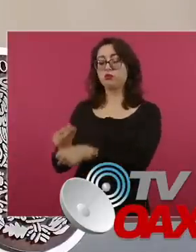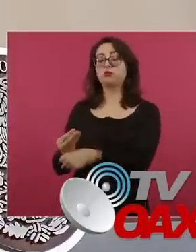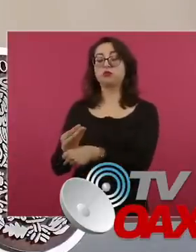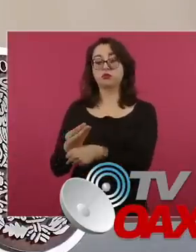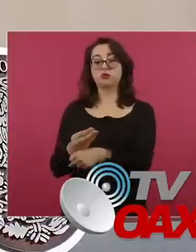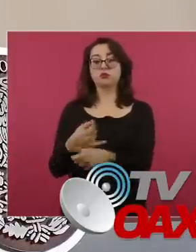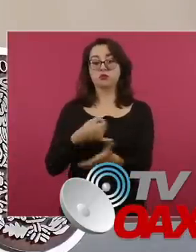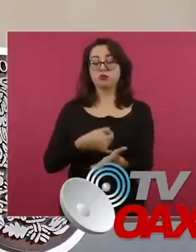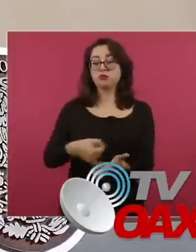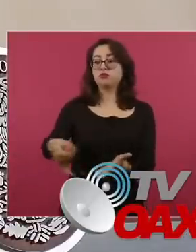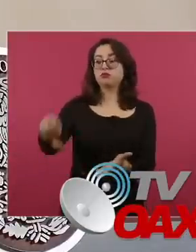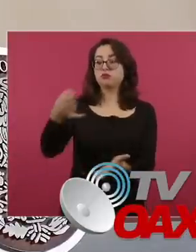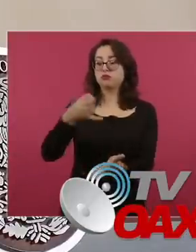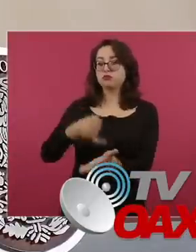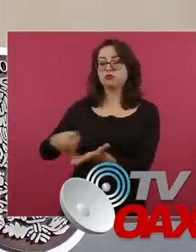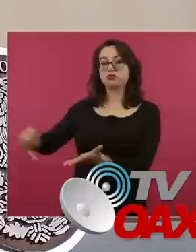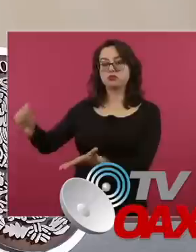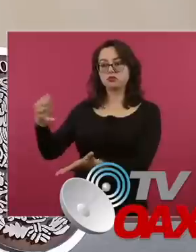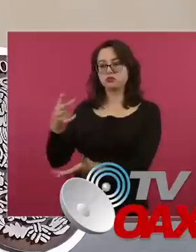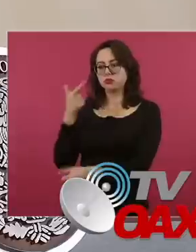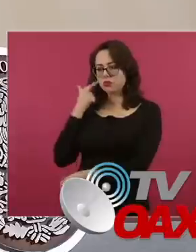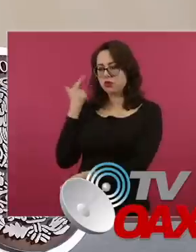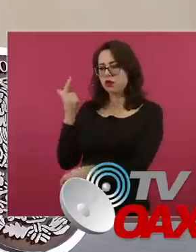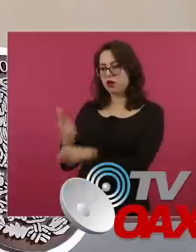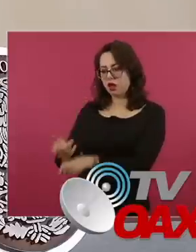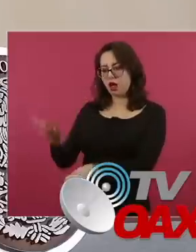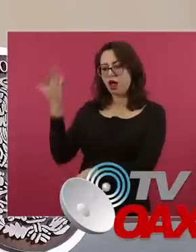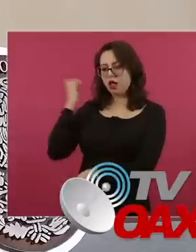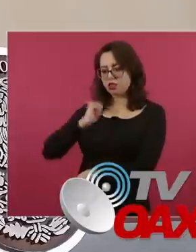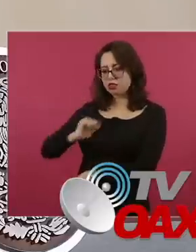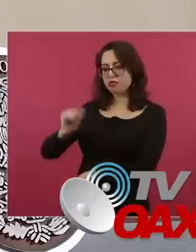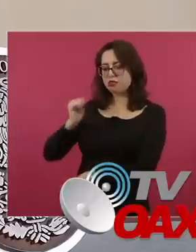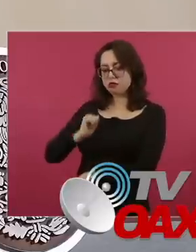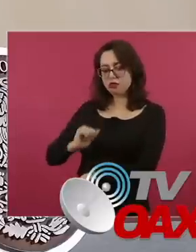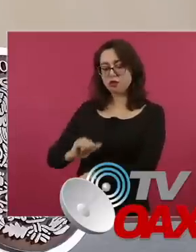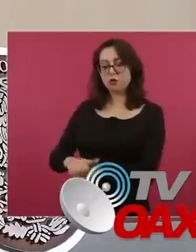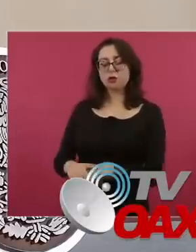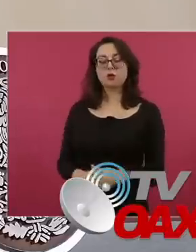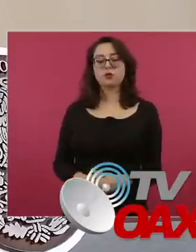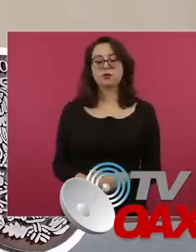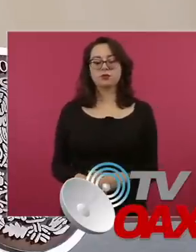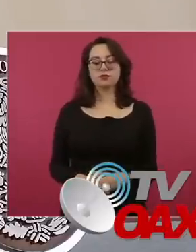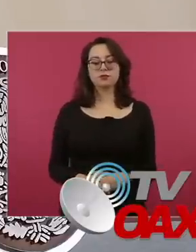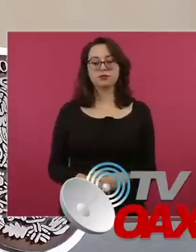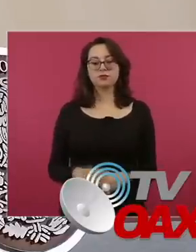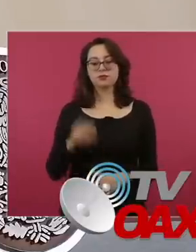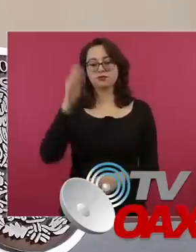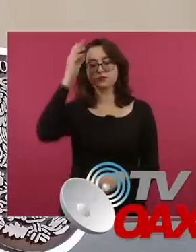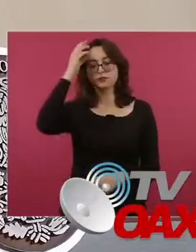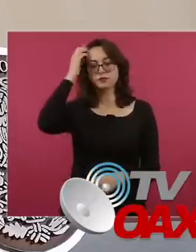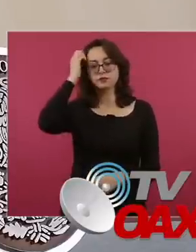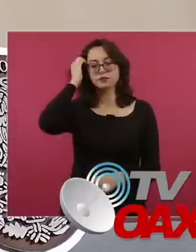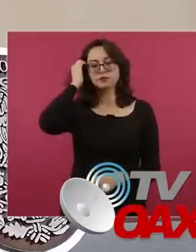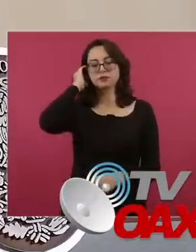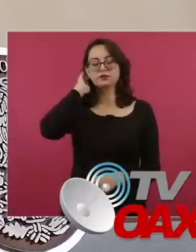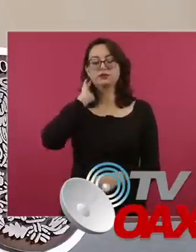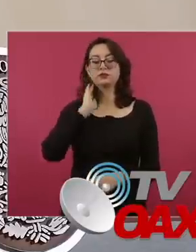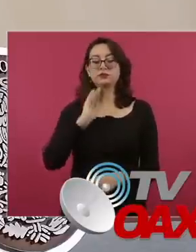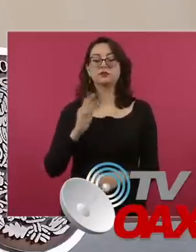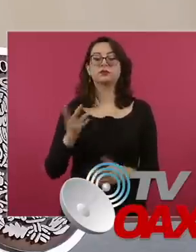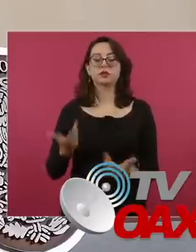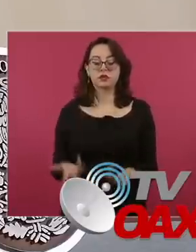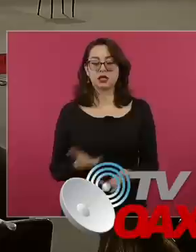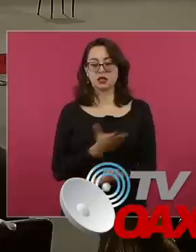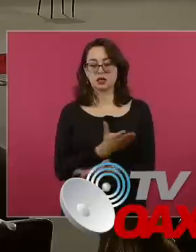sus milpas. Comentarles también que, por lo que respecta a las zonas arqueológicas que